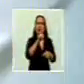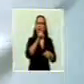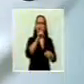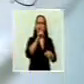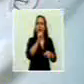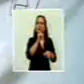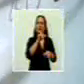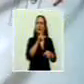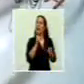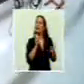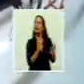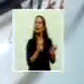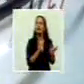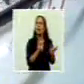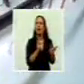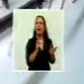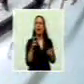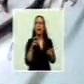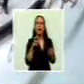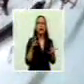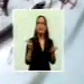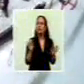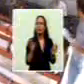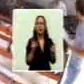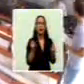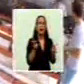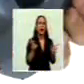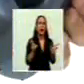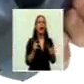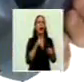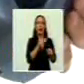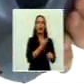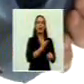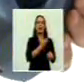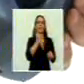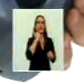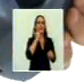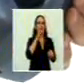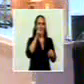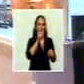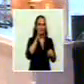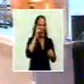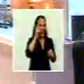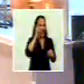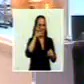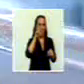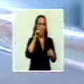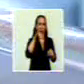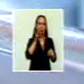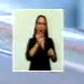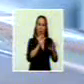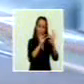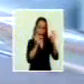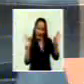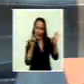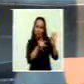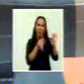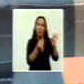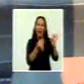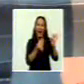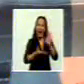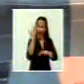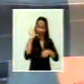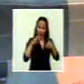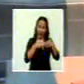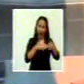fibra de carbono, mástiles para veleros